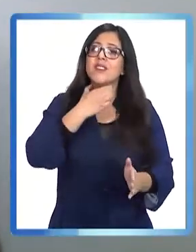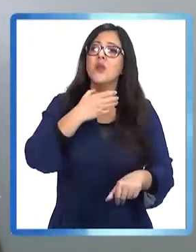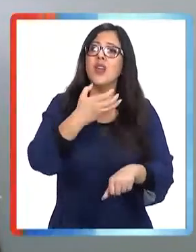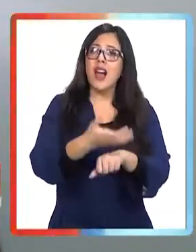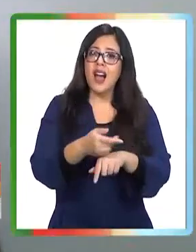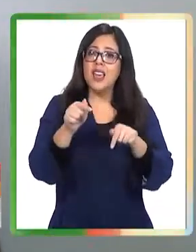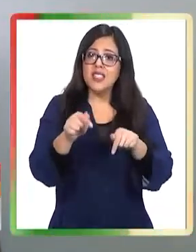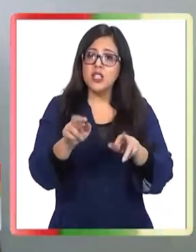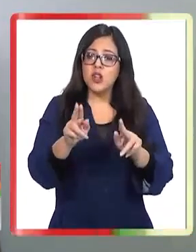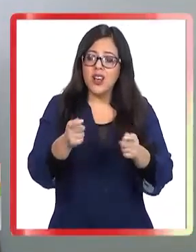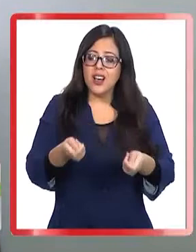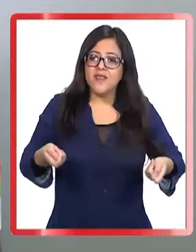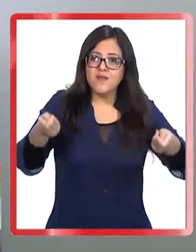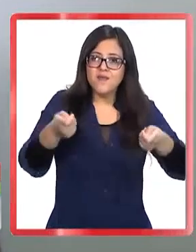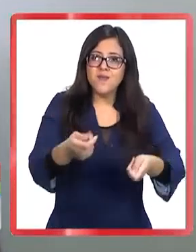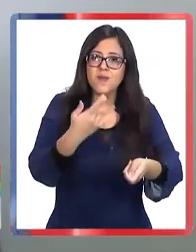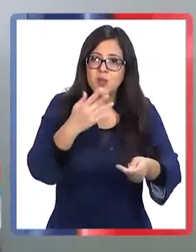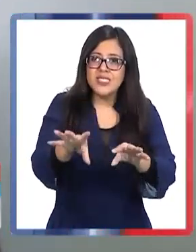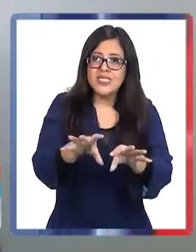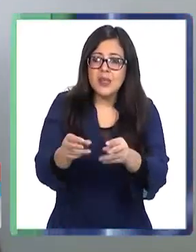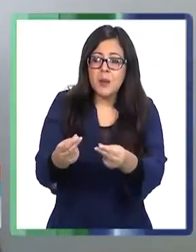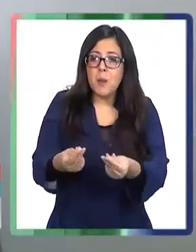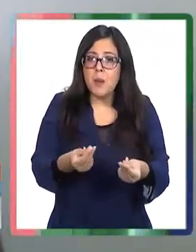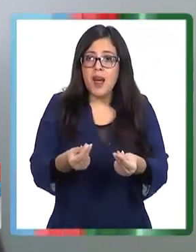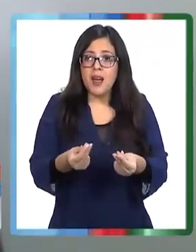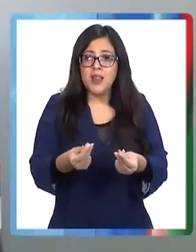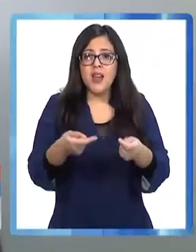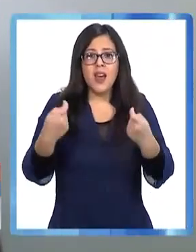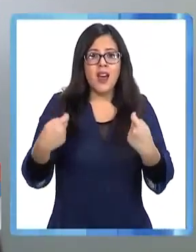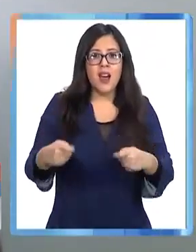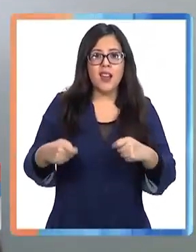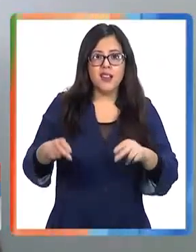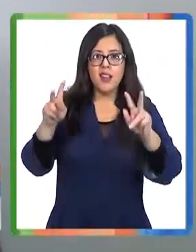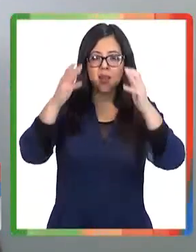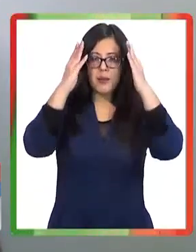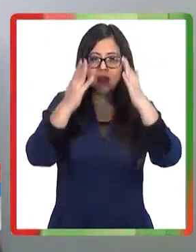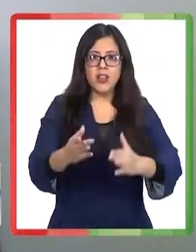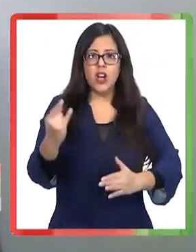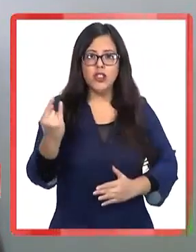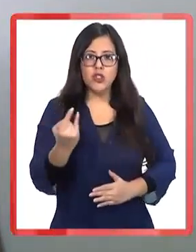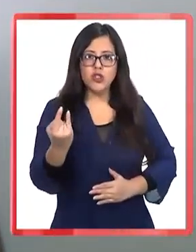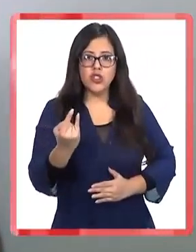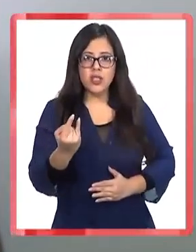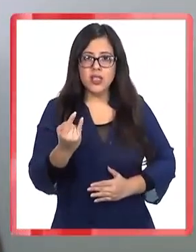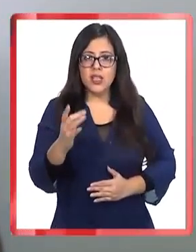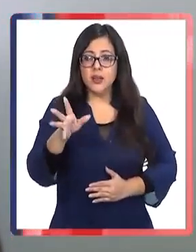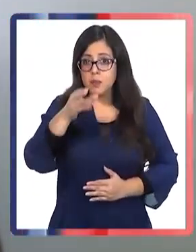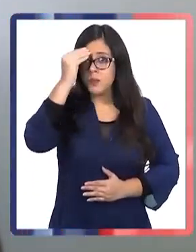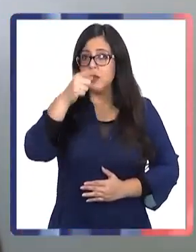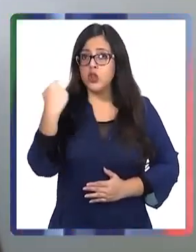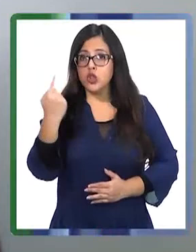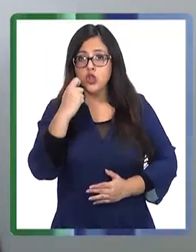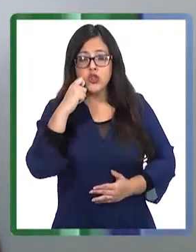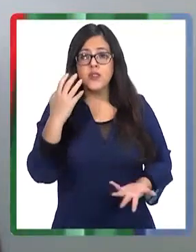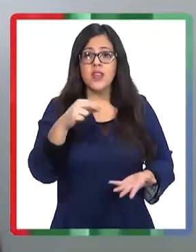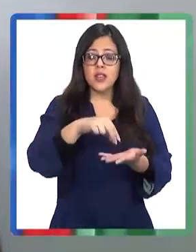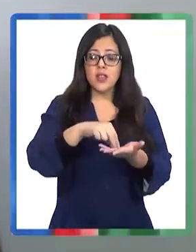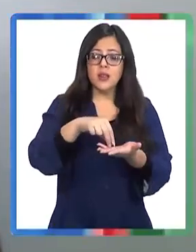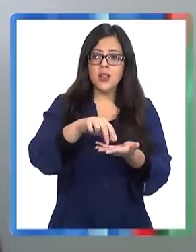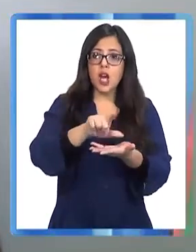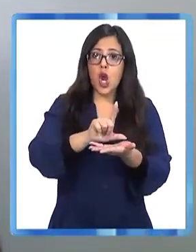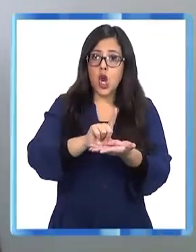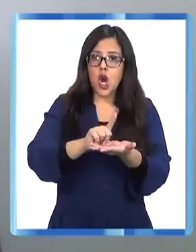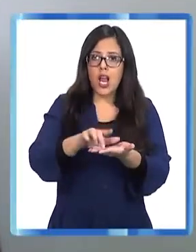se pueda reintegrar, ya que estos recursos fueron gastados en atención de urgencia, considerando que somos una